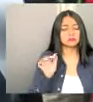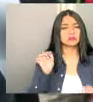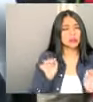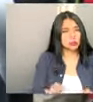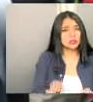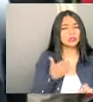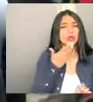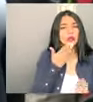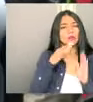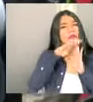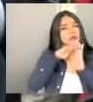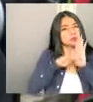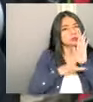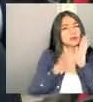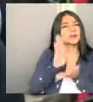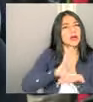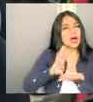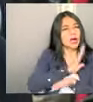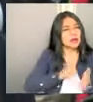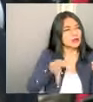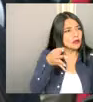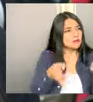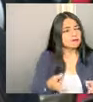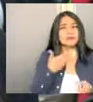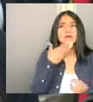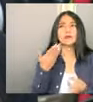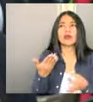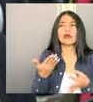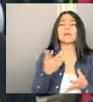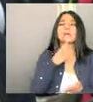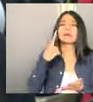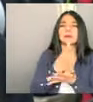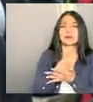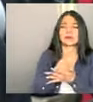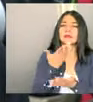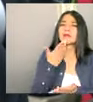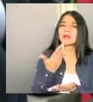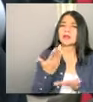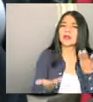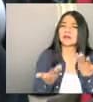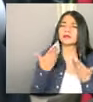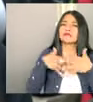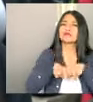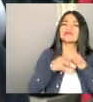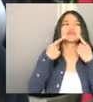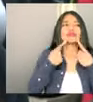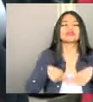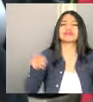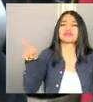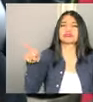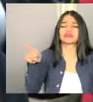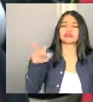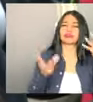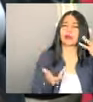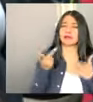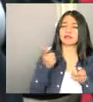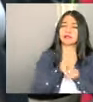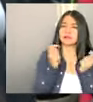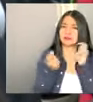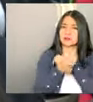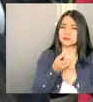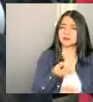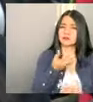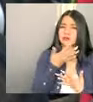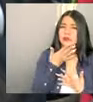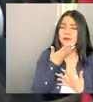de la regulación de barrios, si bien nos acaba de señalar que lo va a hacer a través de sus redes sociales, si es que es posible explicarnos también a través de